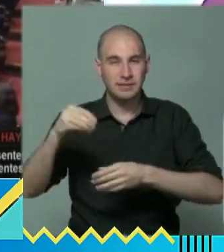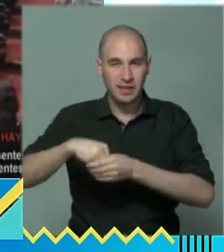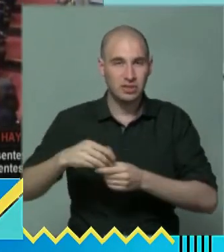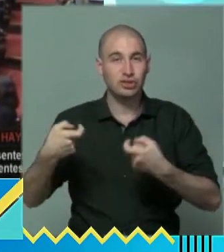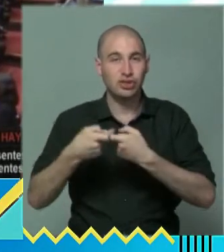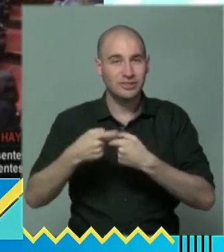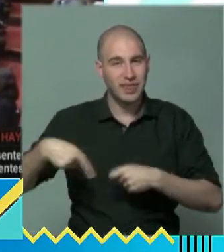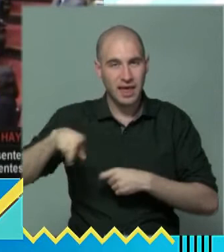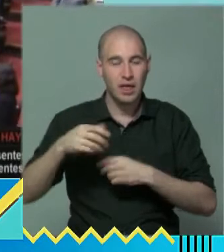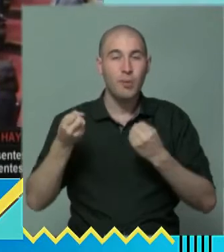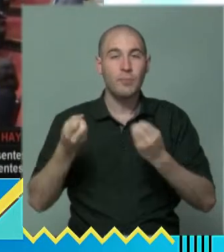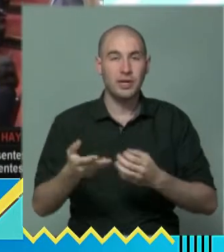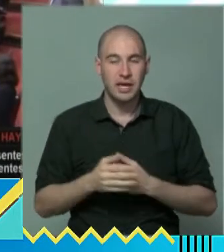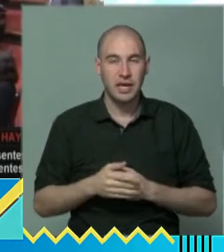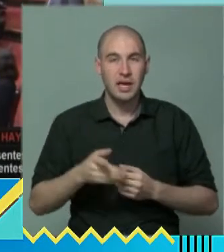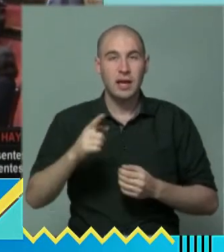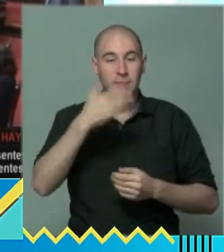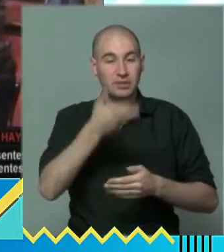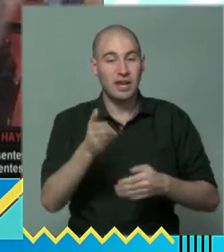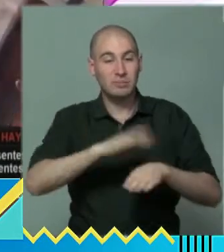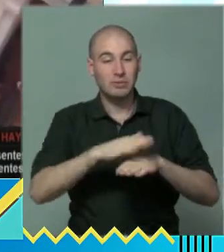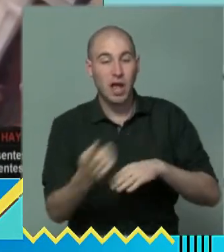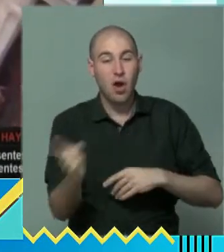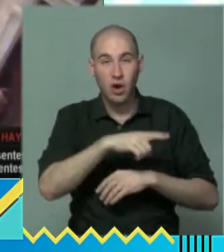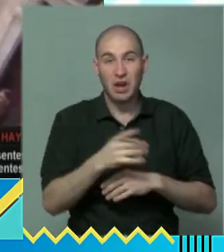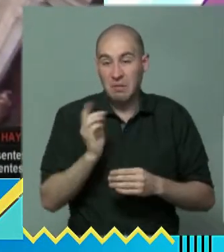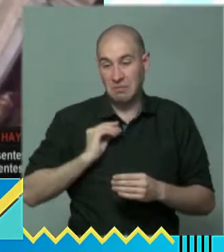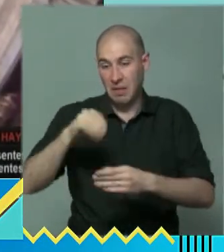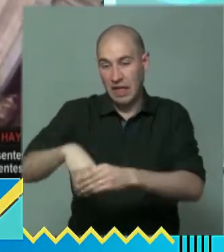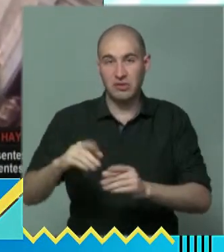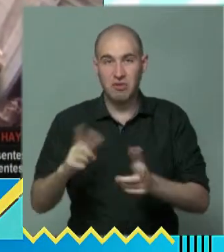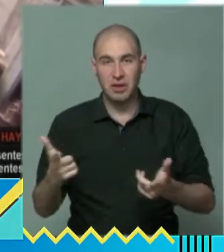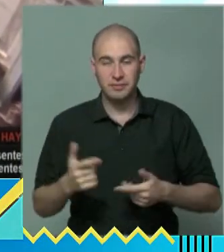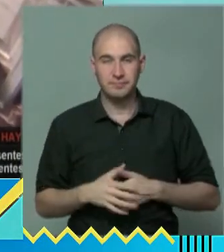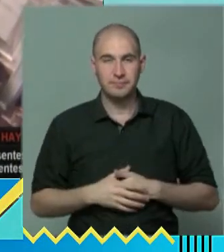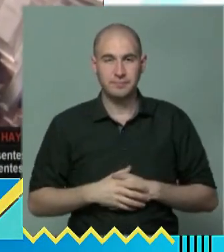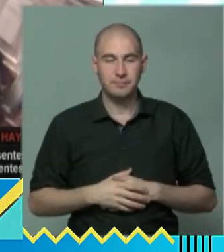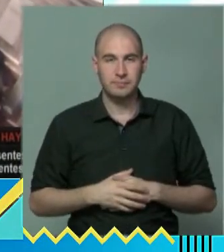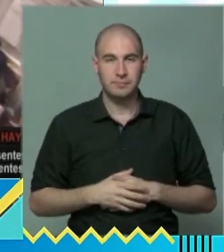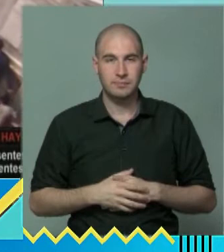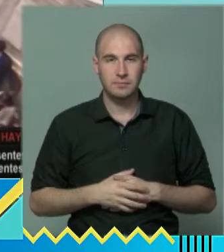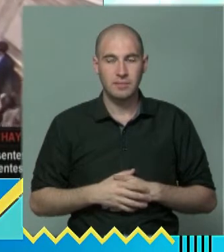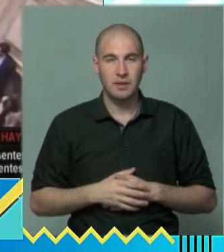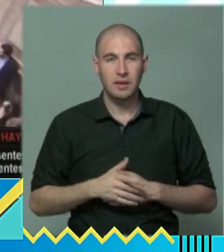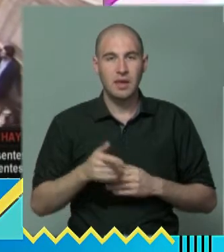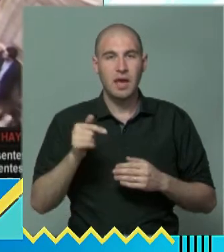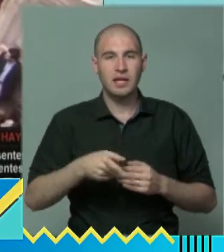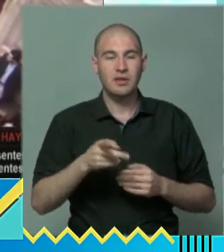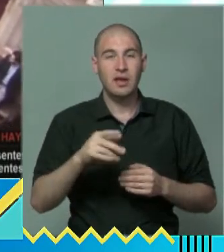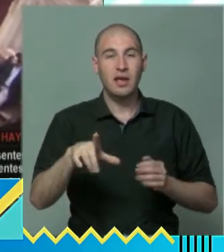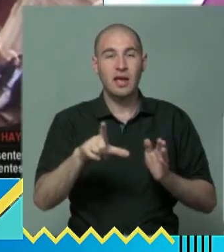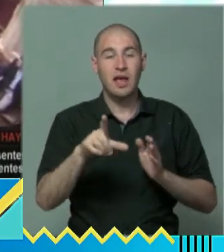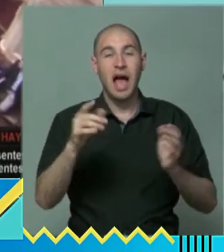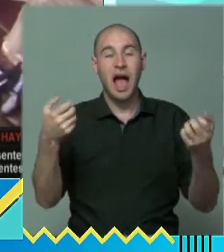la sociedad, por la pena de otro, quizás sin haber participado en el ilícito. Y esto de alguna forma lo prohíbe hasta la